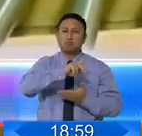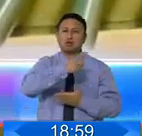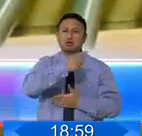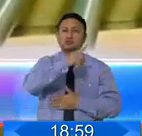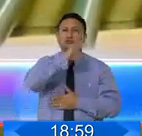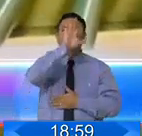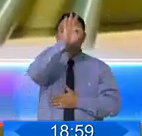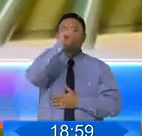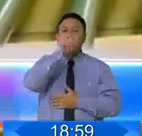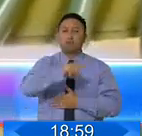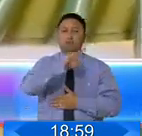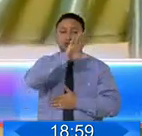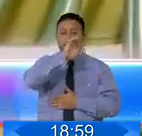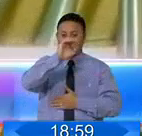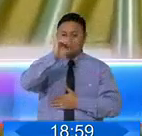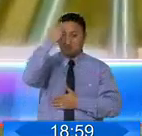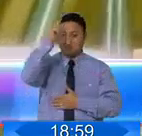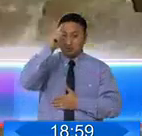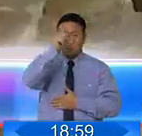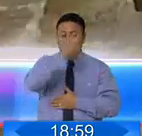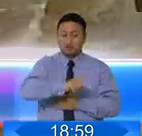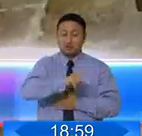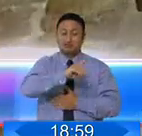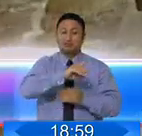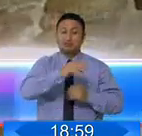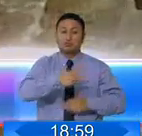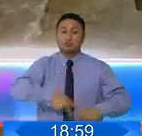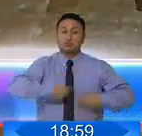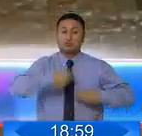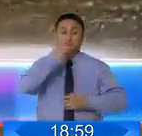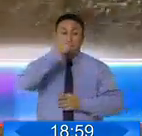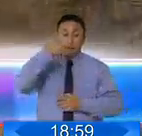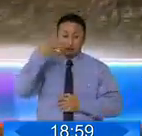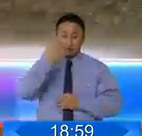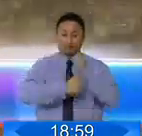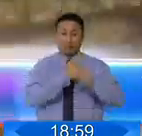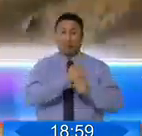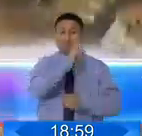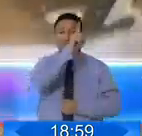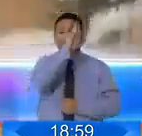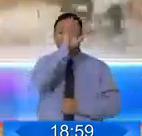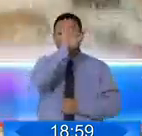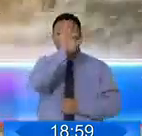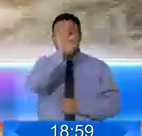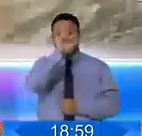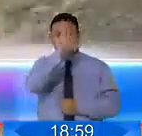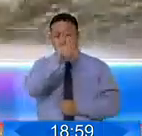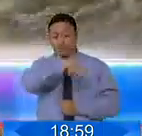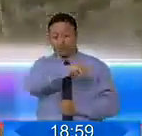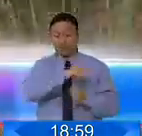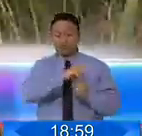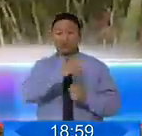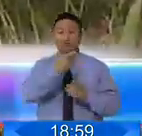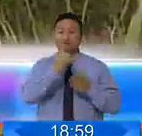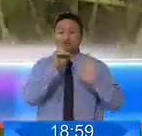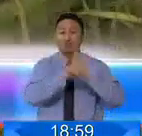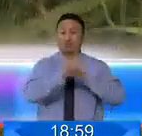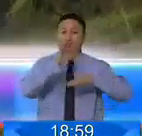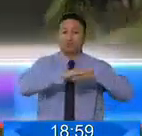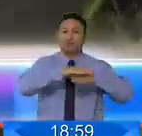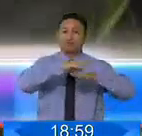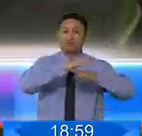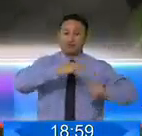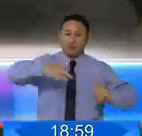de dólares a pobladores de la Amazonía ecuatoriana, quienes en 1993 iniciaron una demanda por afectación ambiental, producto